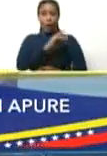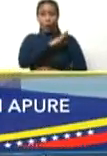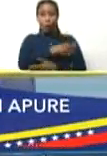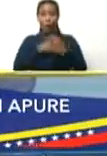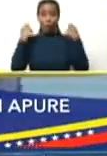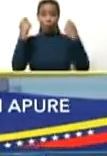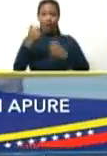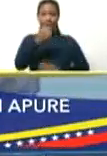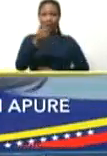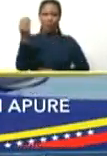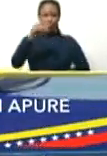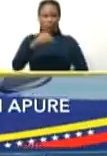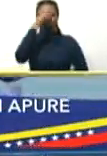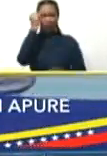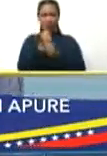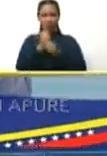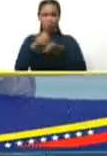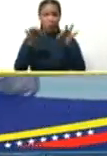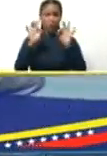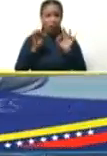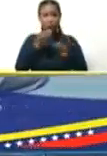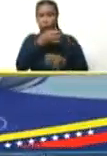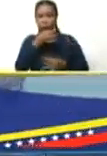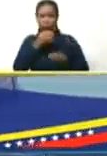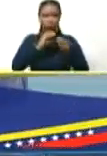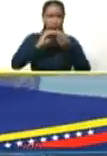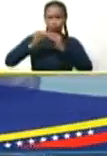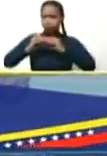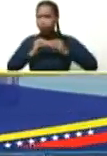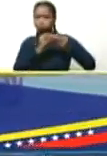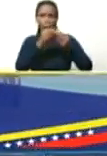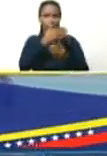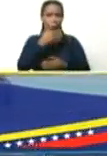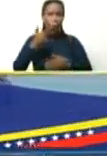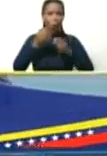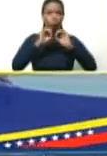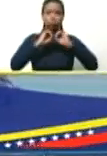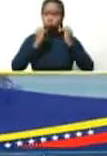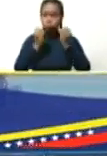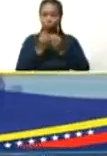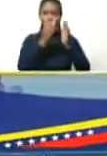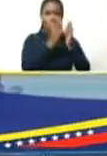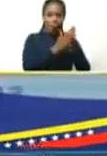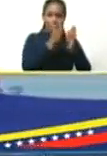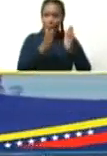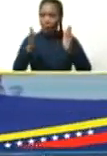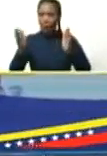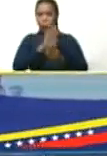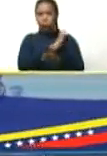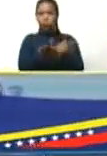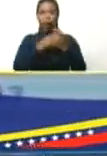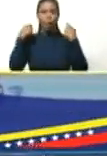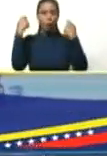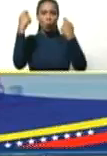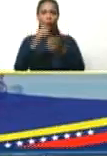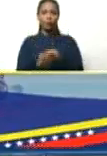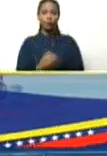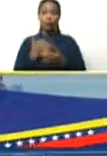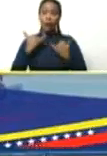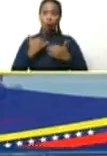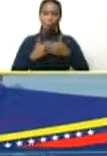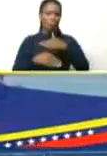empoderándose, especializándose, perfeccionándose, mejorando en su organización. El Poder Popular. Ahora vamos